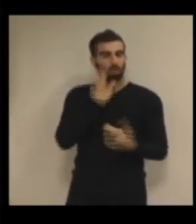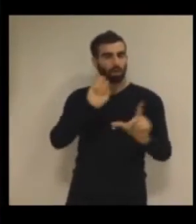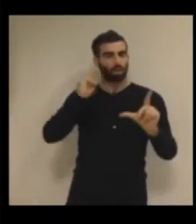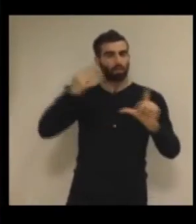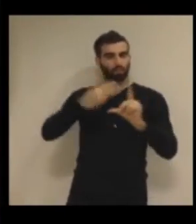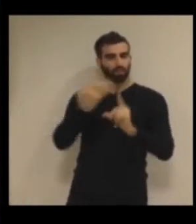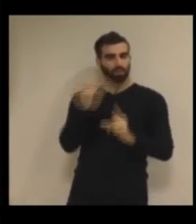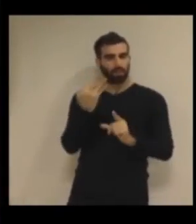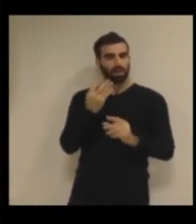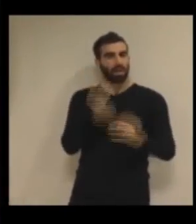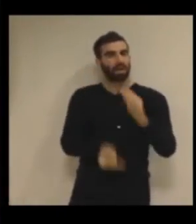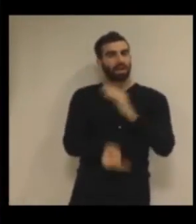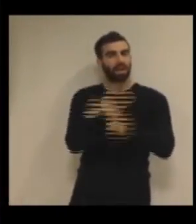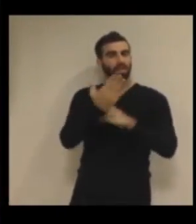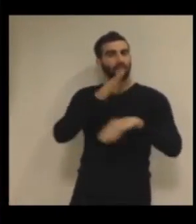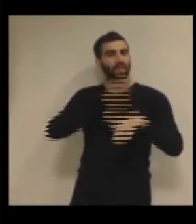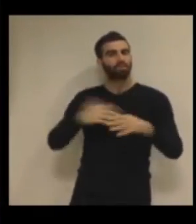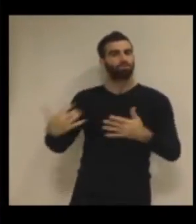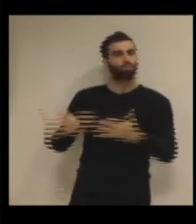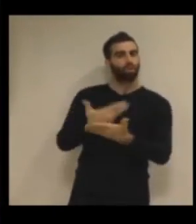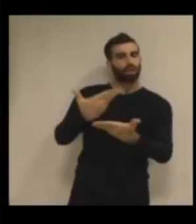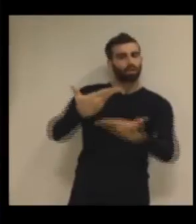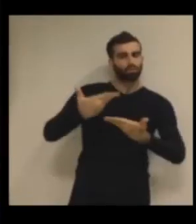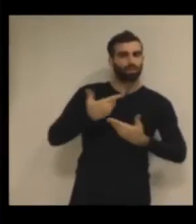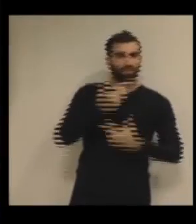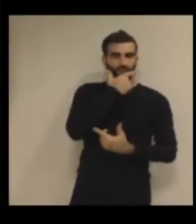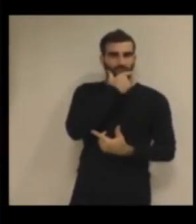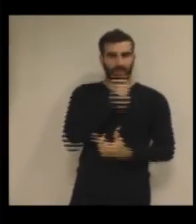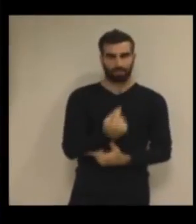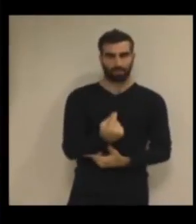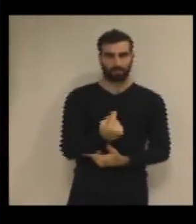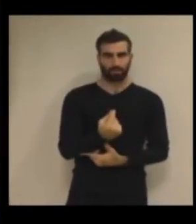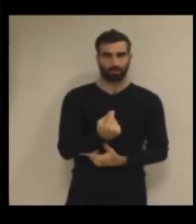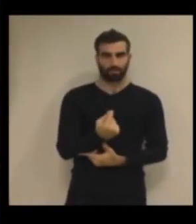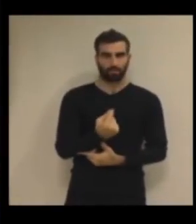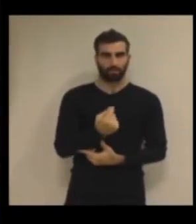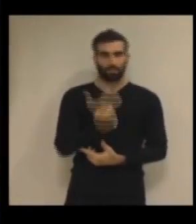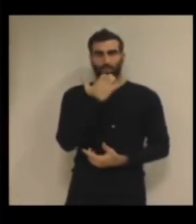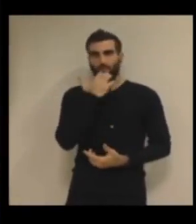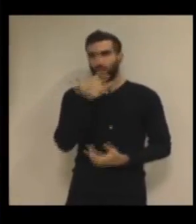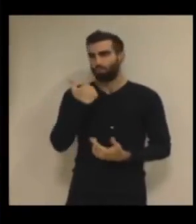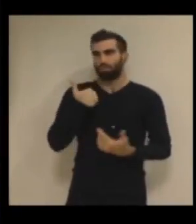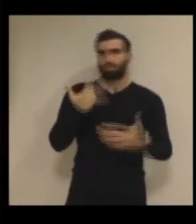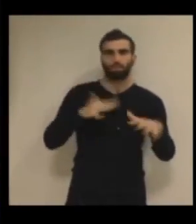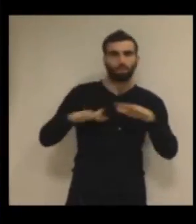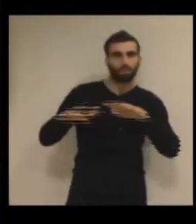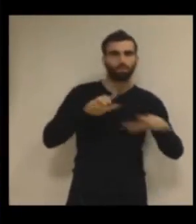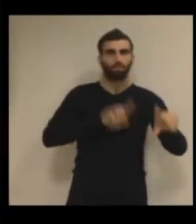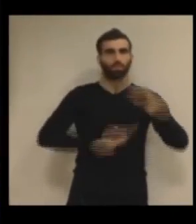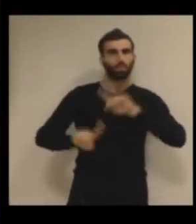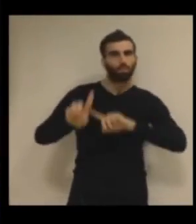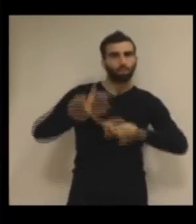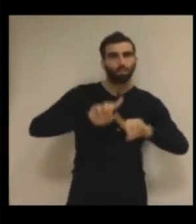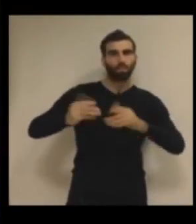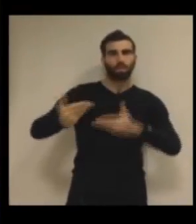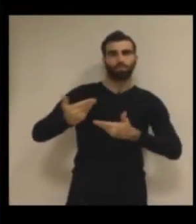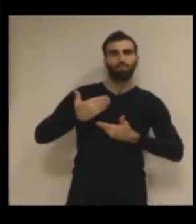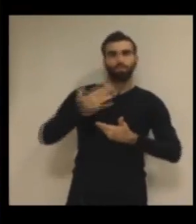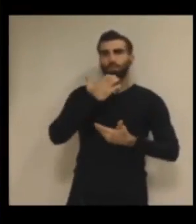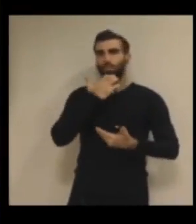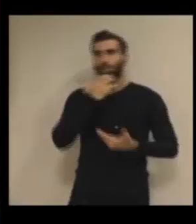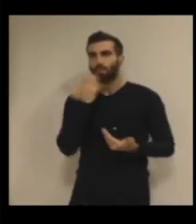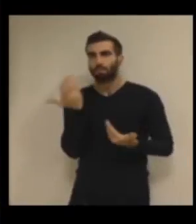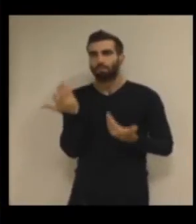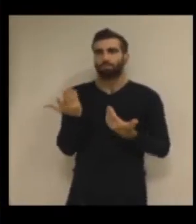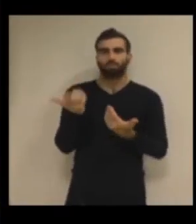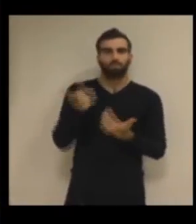ayude a hacer las cosas más fáciles, que me solucione, por ejemplo, si tengo problemas de movilidad, me simplifique los clics que tengo que hacer.